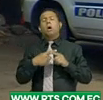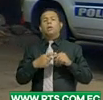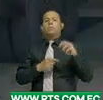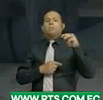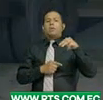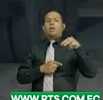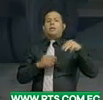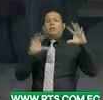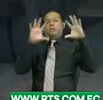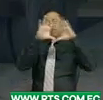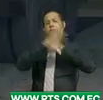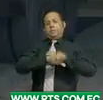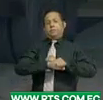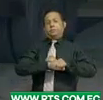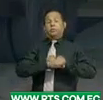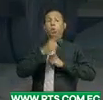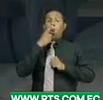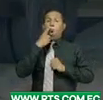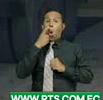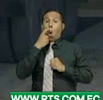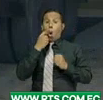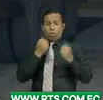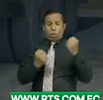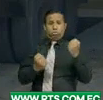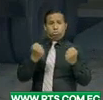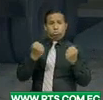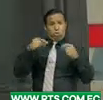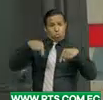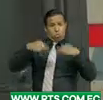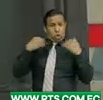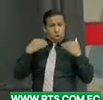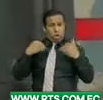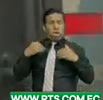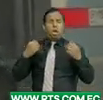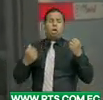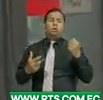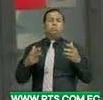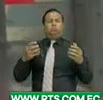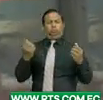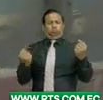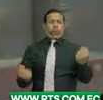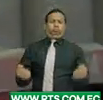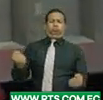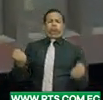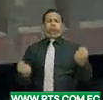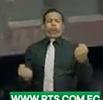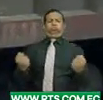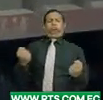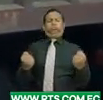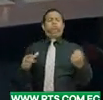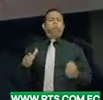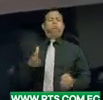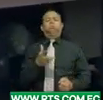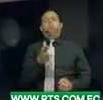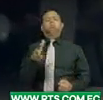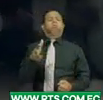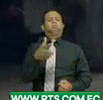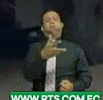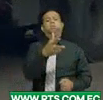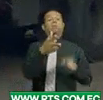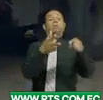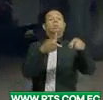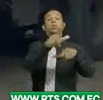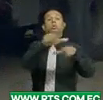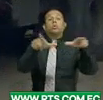martes. El conductor salió cargado desde Guayaquil. En el sector de La Aurora del cantón Daule fue interceptado